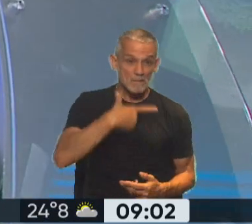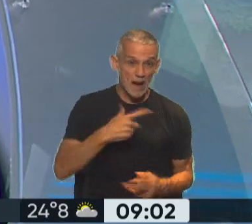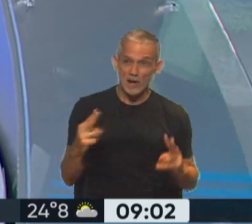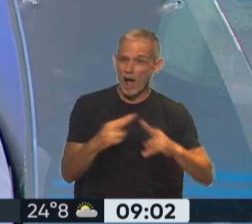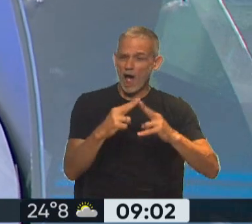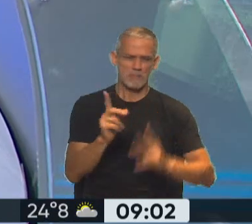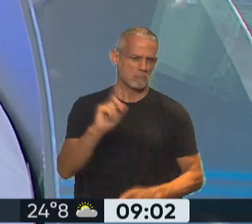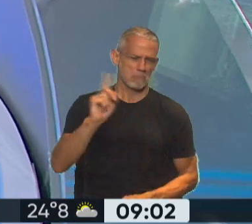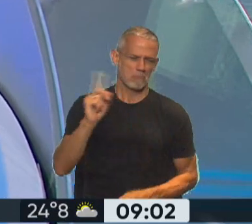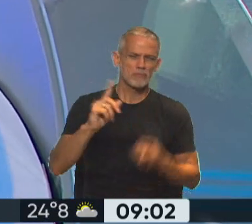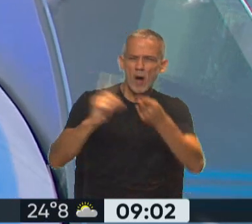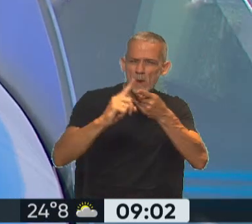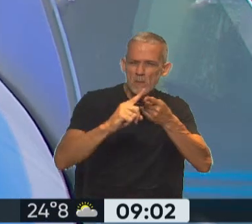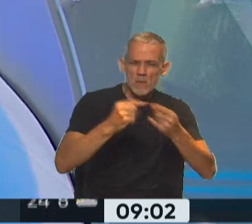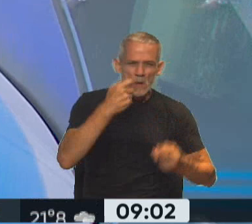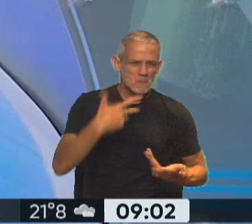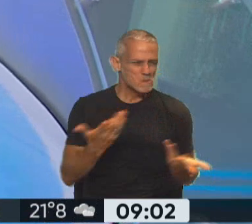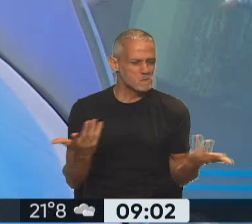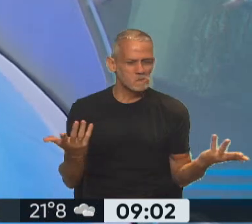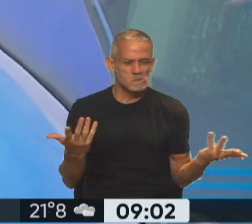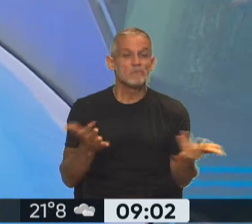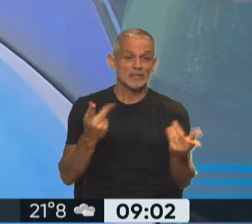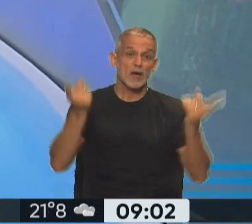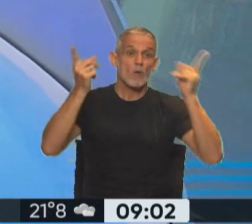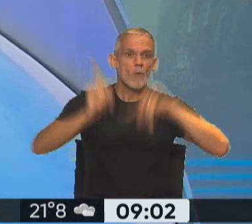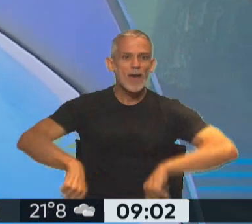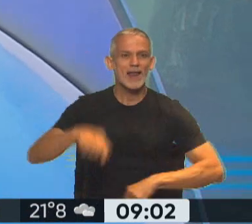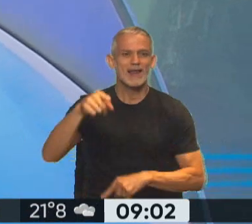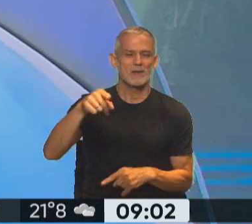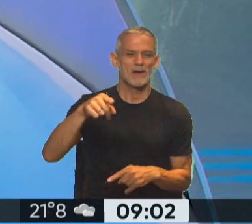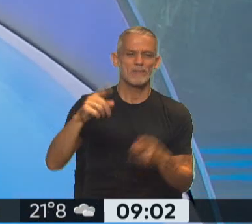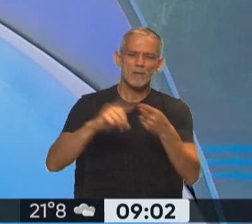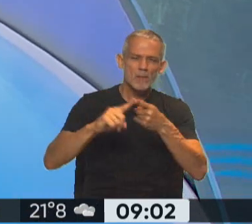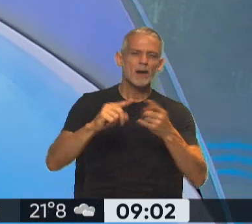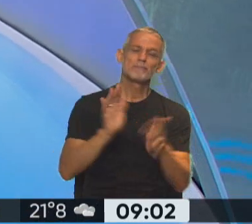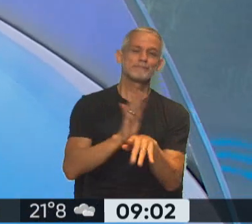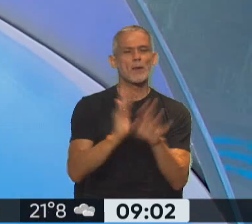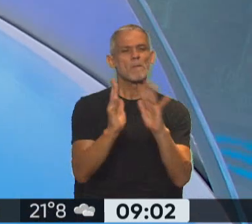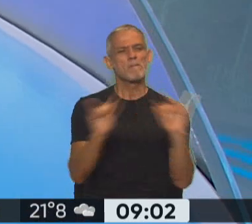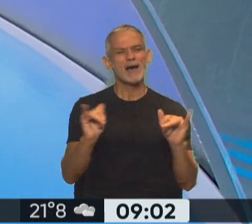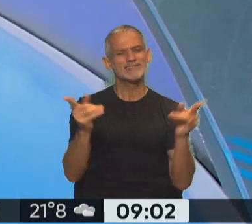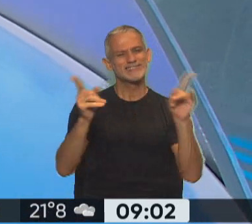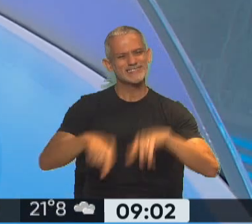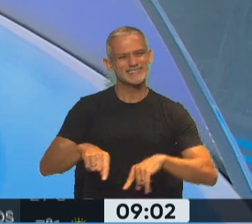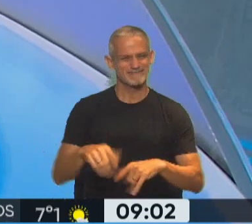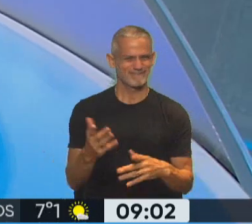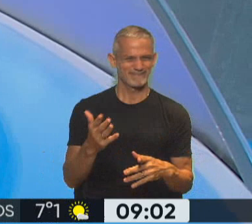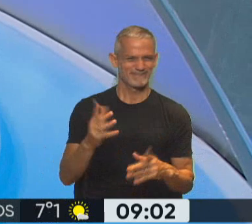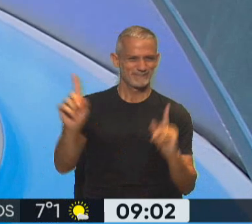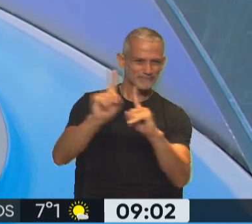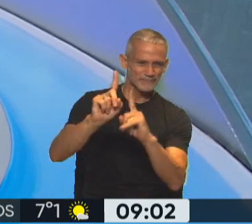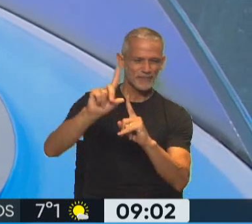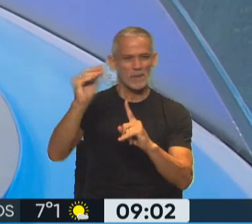tuvo grandes relaciones en su gestión por eso me parece que ahora volver a hacer las paces no volver unificar los objetivos